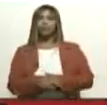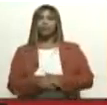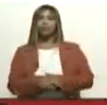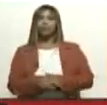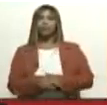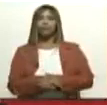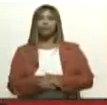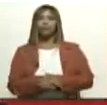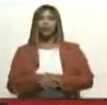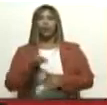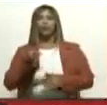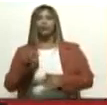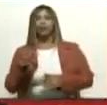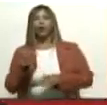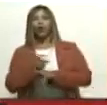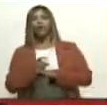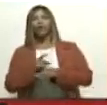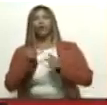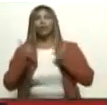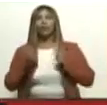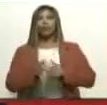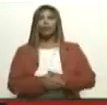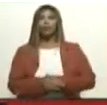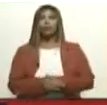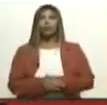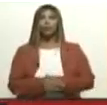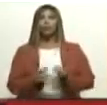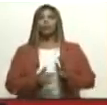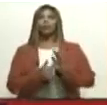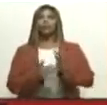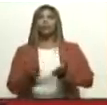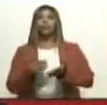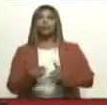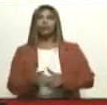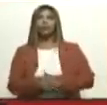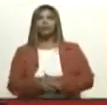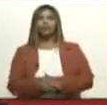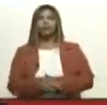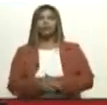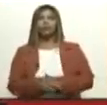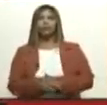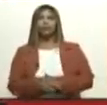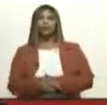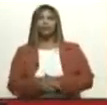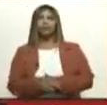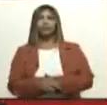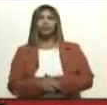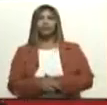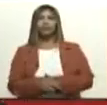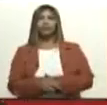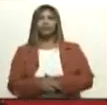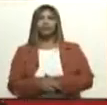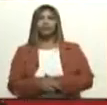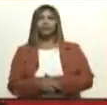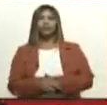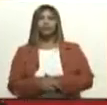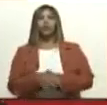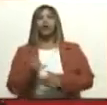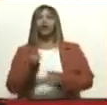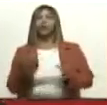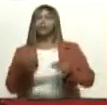José Alejandro Terán, el gobernador. ¿Qué tal? Hoy presenta su libro, entonces, porque bueno...